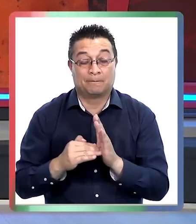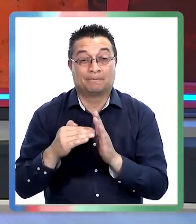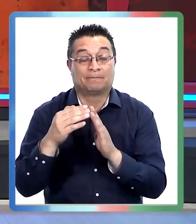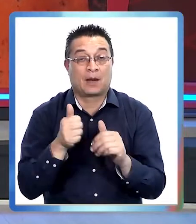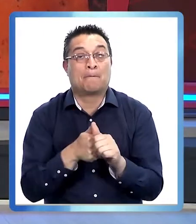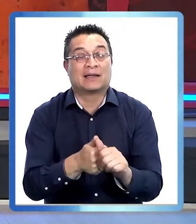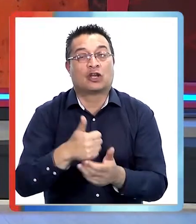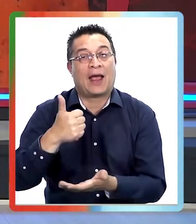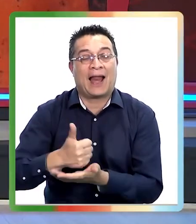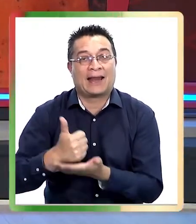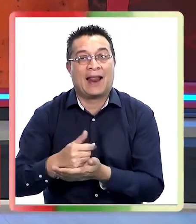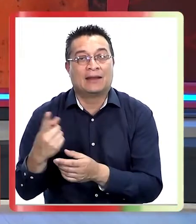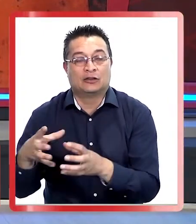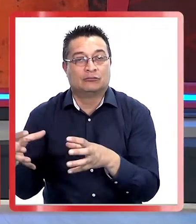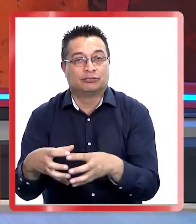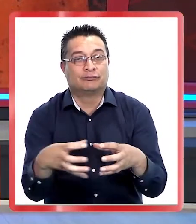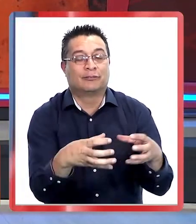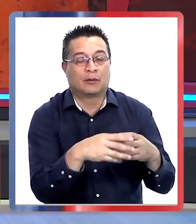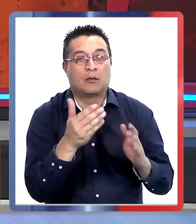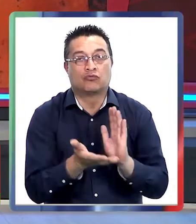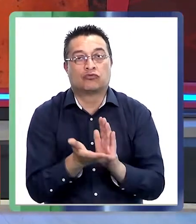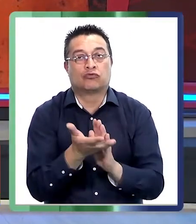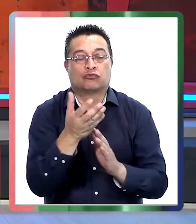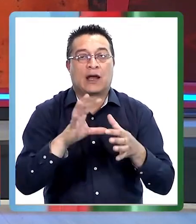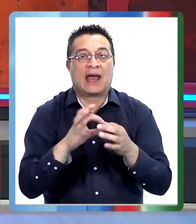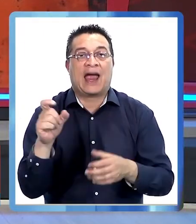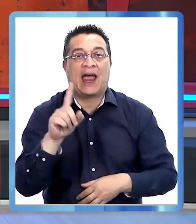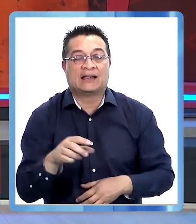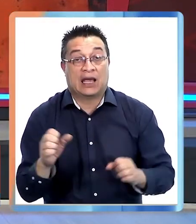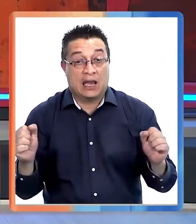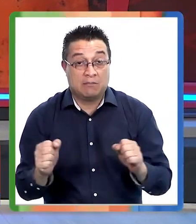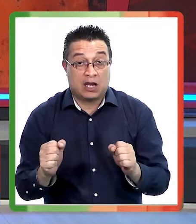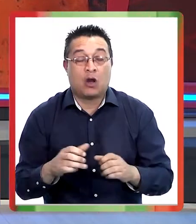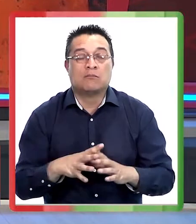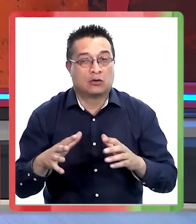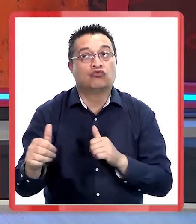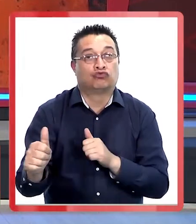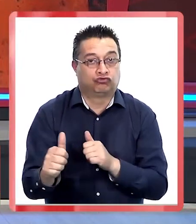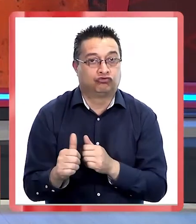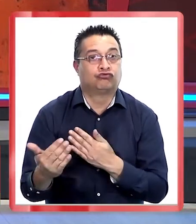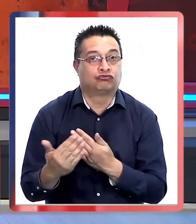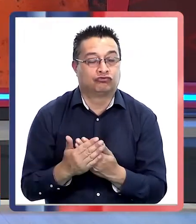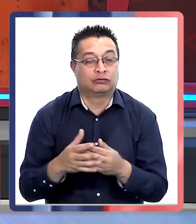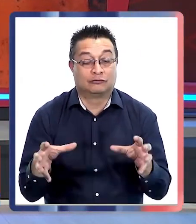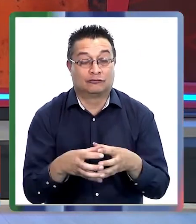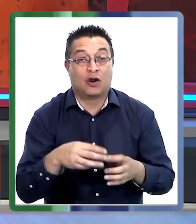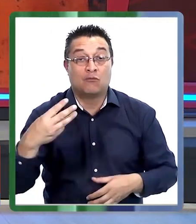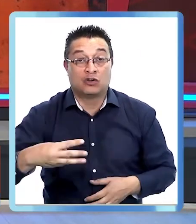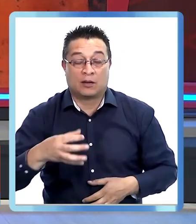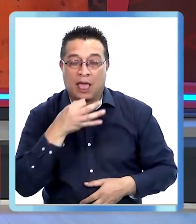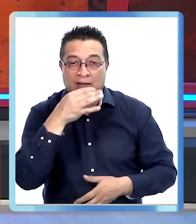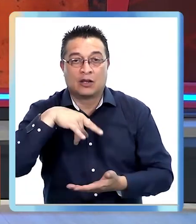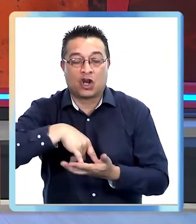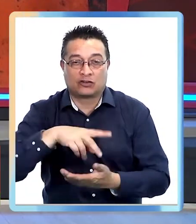Aumenta la presión de los alcaldes y los gremios frente a la sostenida alza del gas licuado. El invierno está cada vez más cerca y la Asociación de Municipalidades